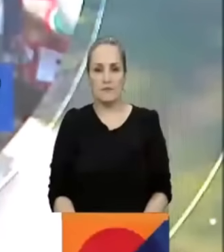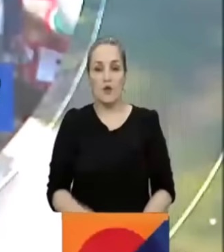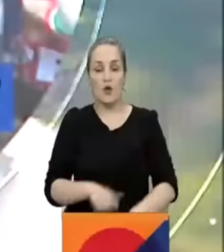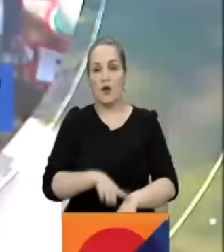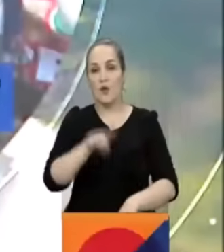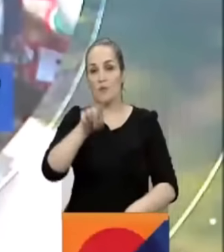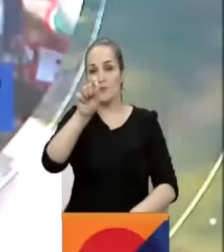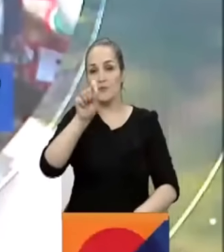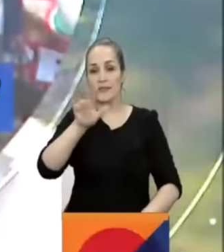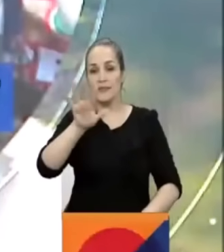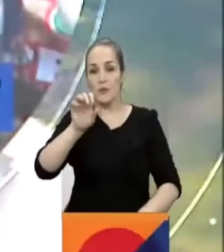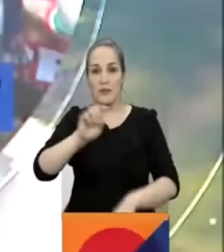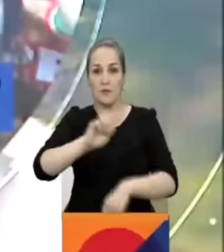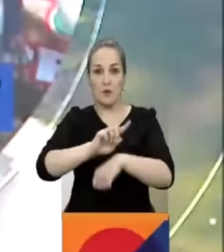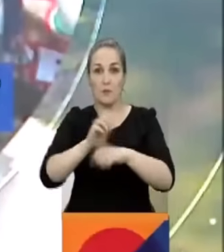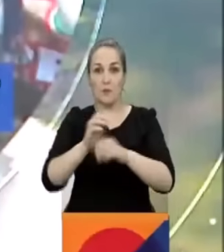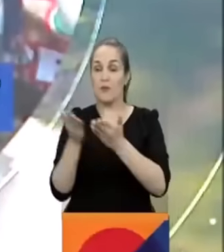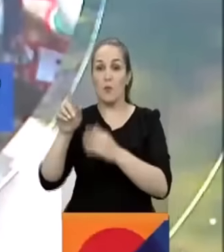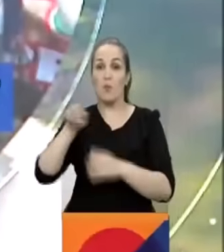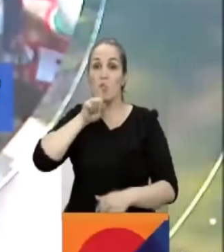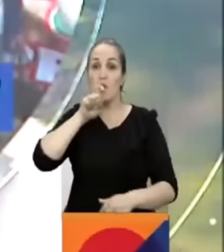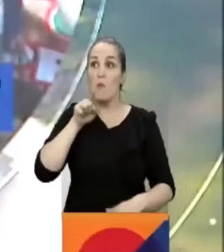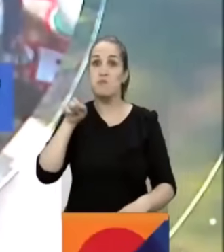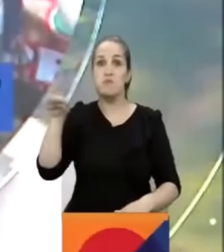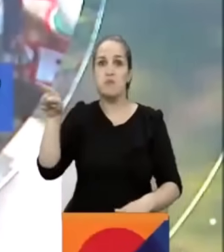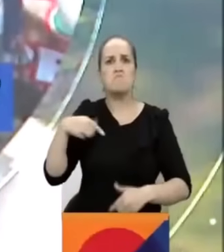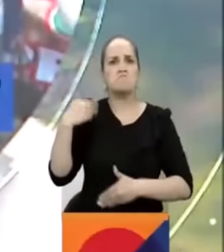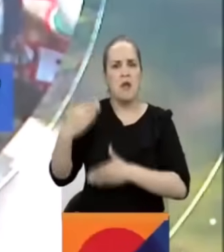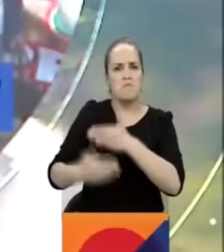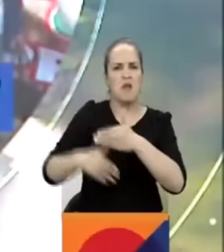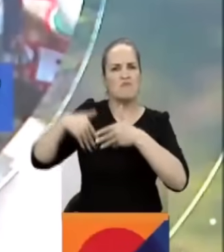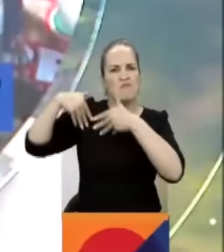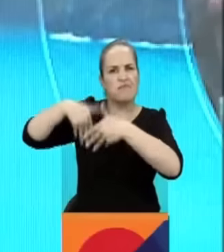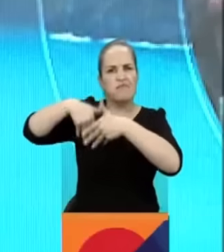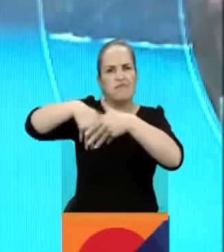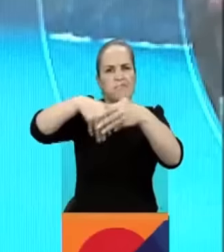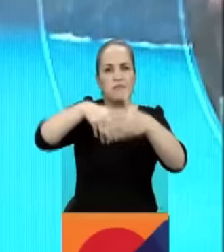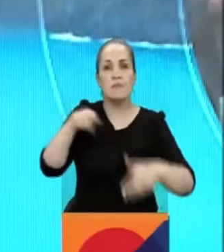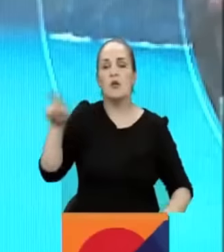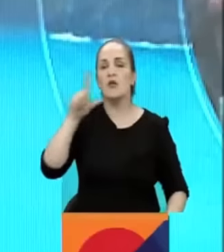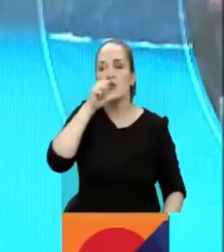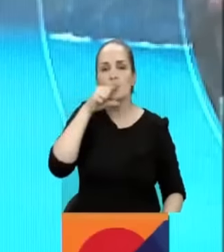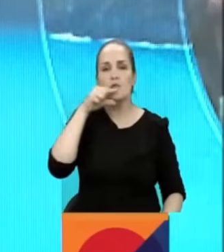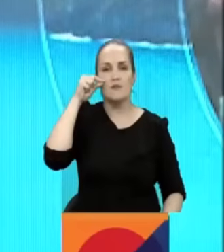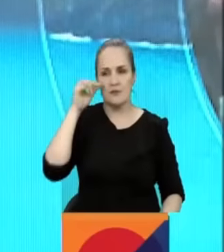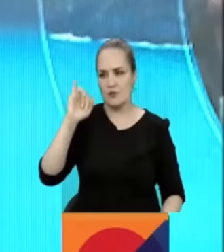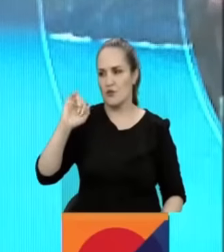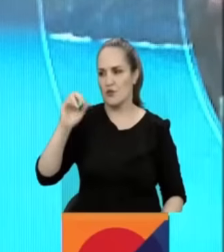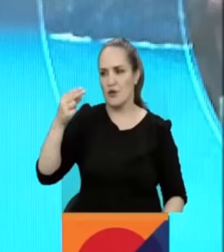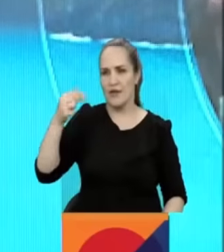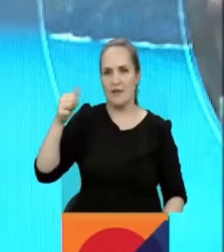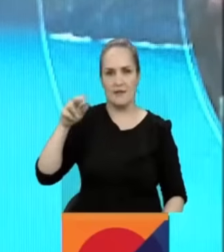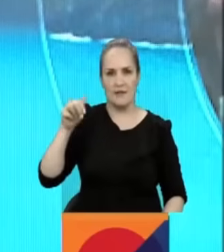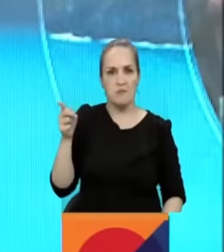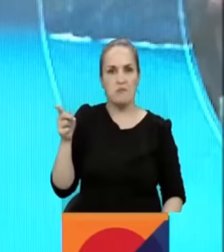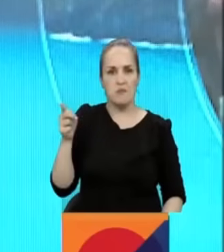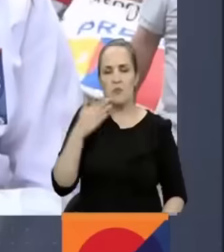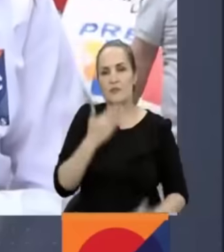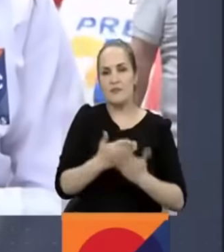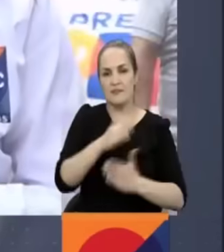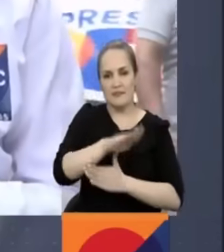1:50 p.m. Vamos ahora a Bucaramanga, en donde avanzan las marchas, y allí está Joana Niño. Joana, buenas tardes.